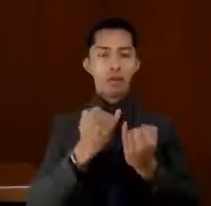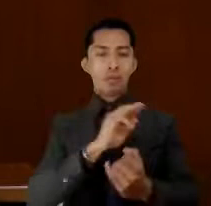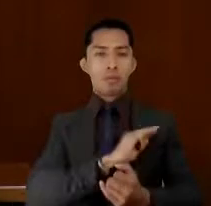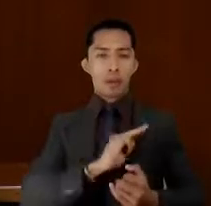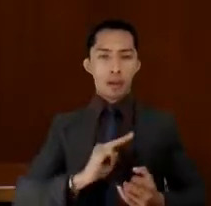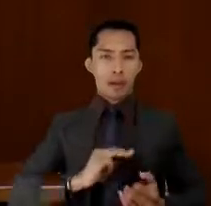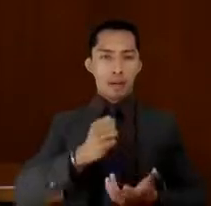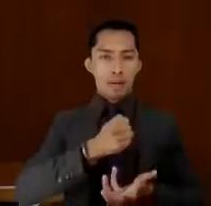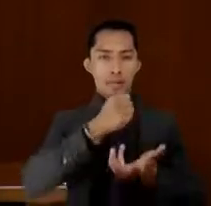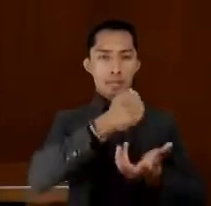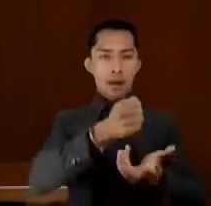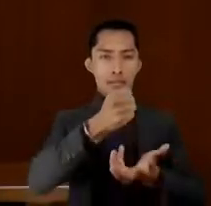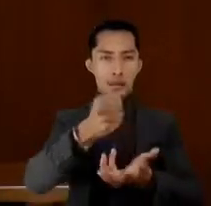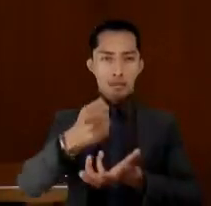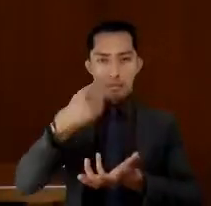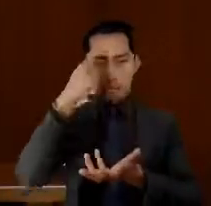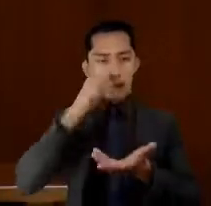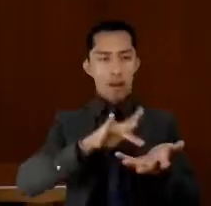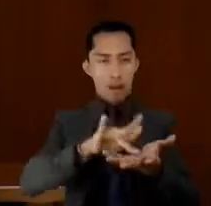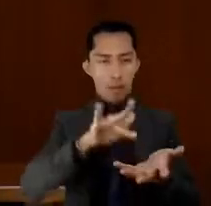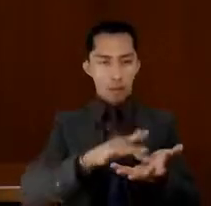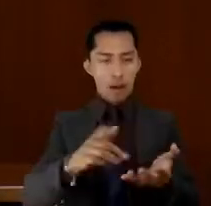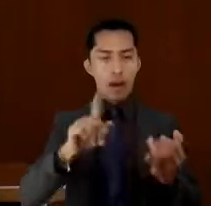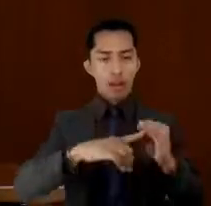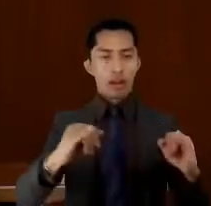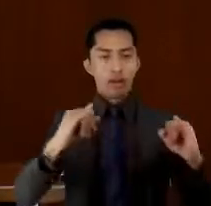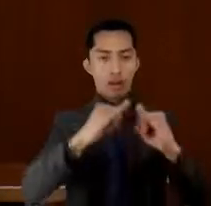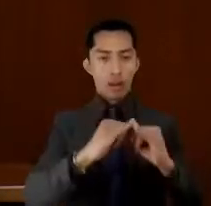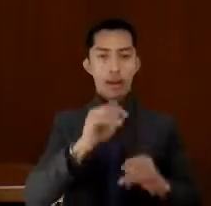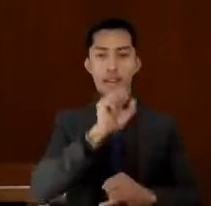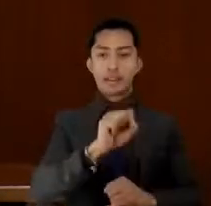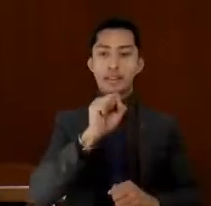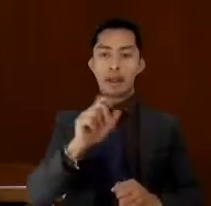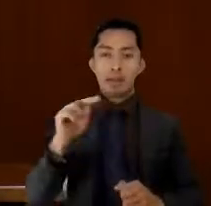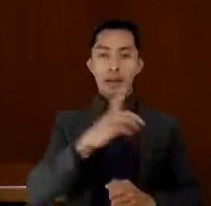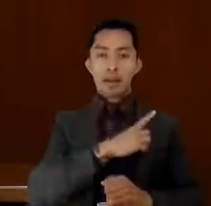al fortalecimiento de las instituciones de seguridad pública.